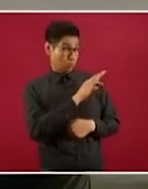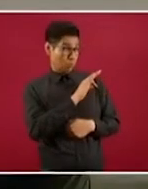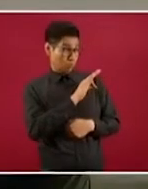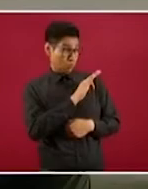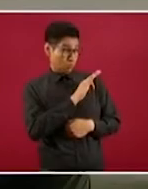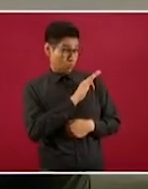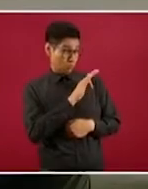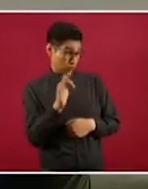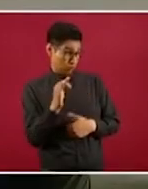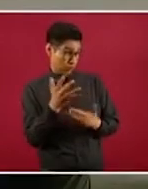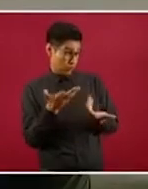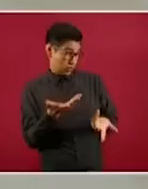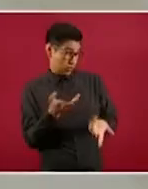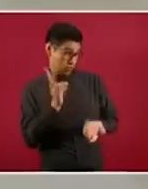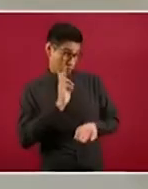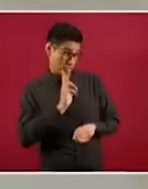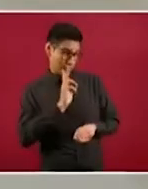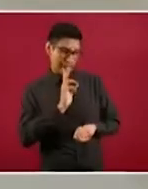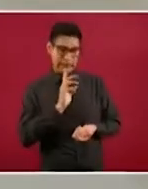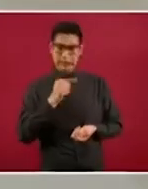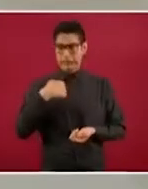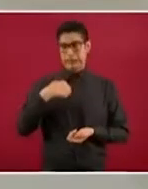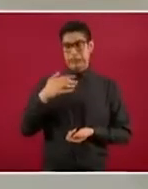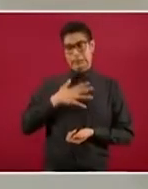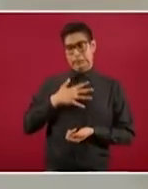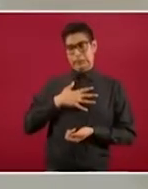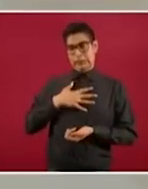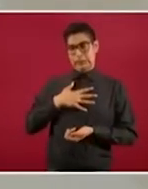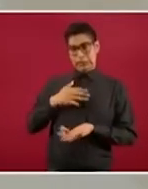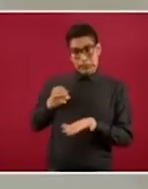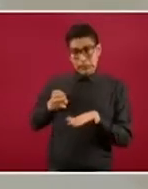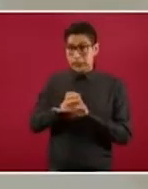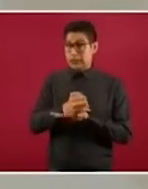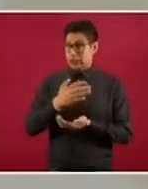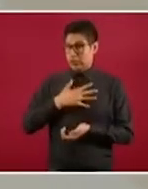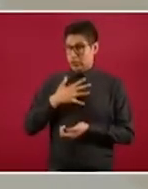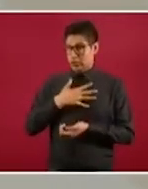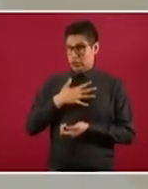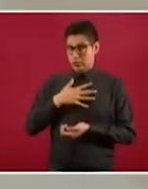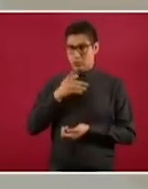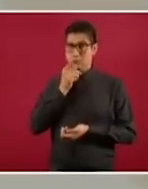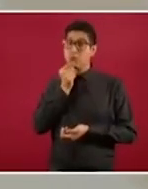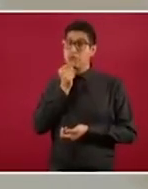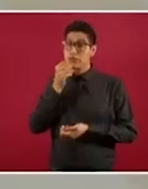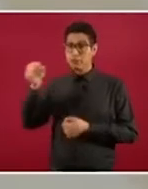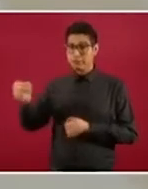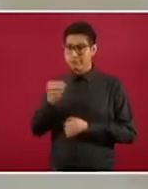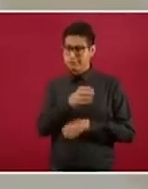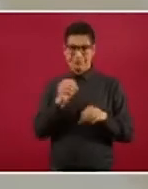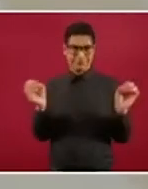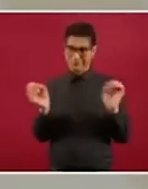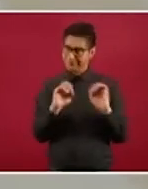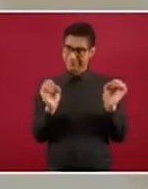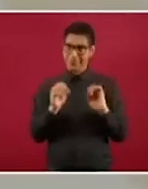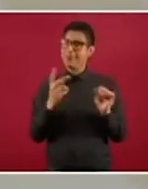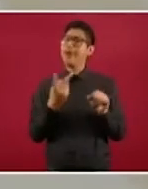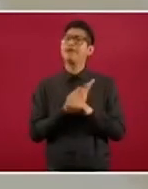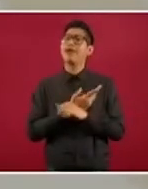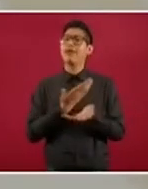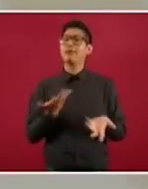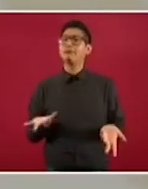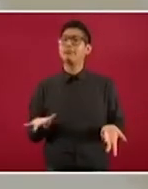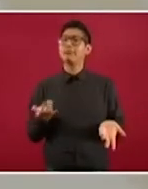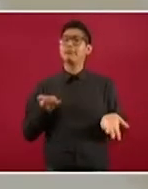No es una decisión que me corresponda a mí como director general de promoción de la salud, es una decisión